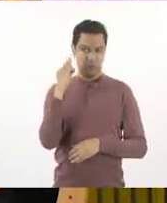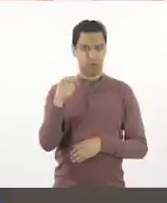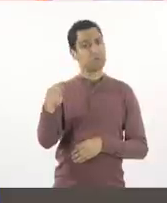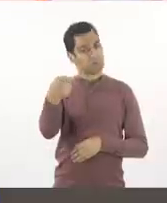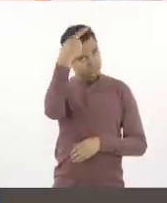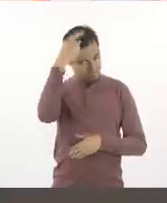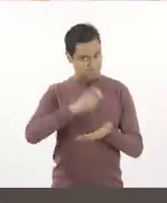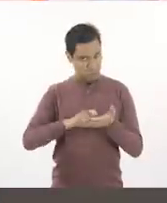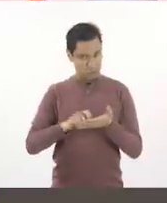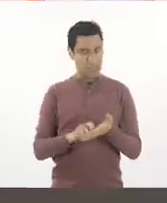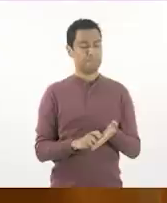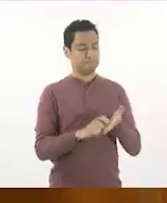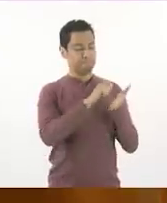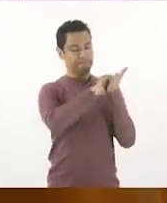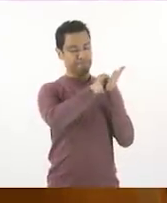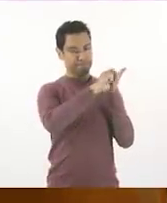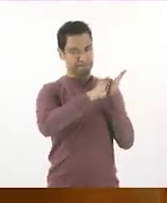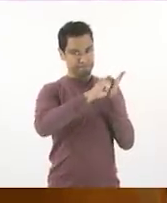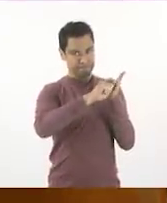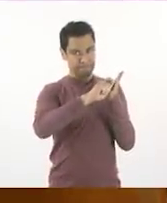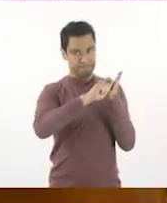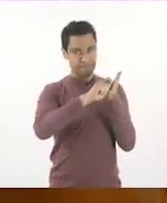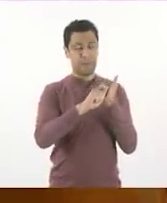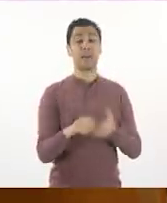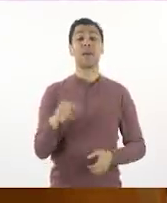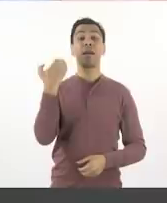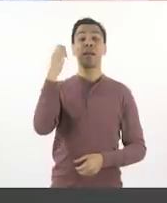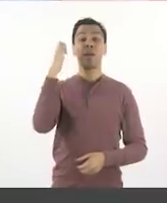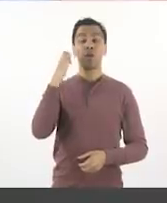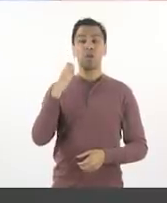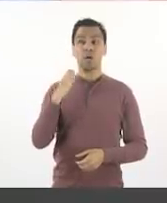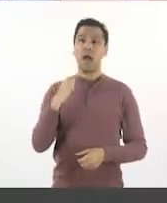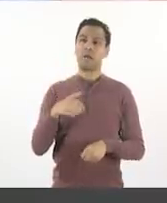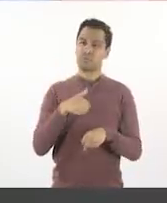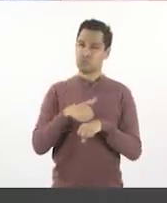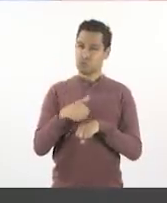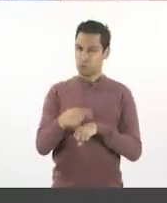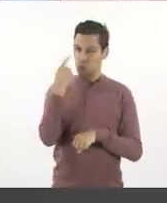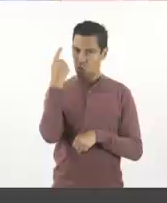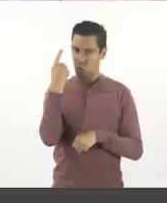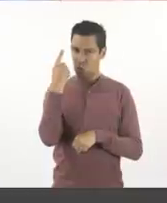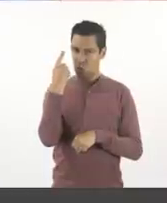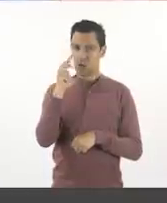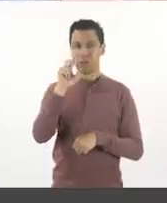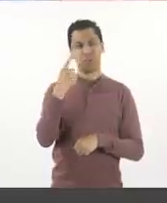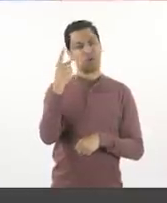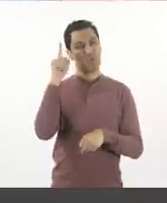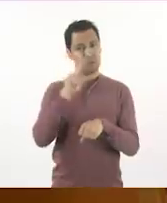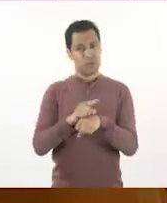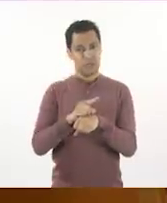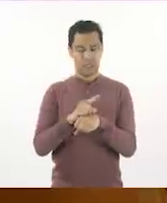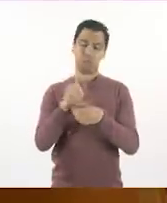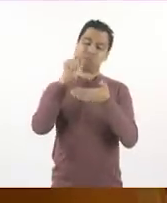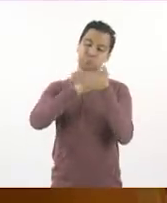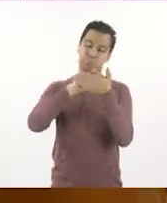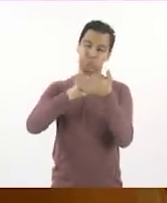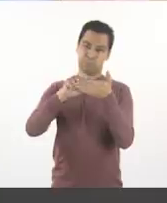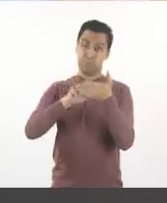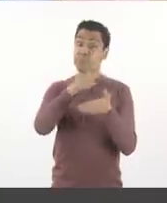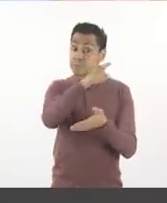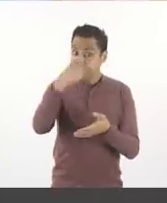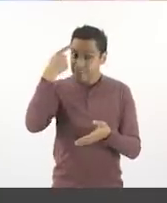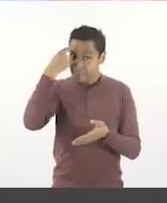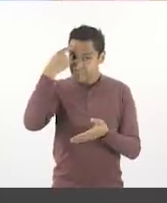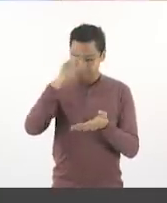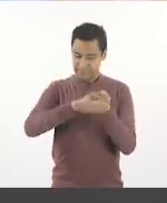Muy bien. ¿Enero cuántos tiene? ¿Lo recuerdas? Enero, que es el primero, tiene 31 días. Muy bien, niños. Recuerden, 31 días.